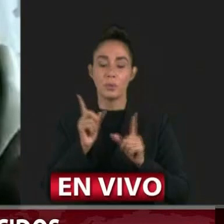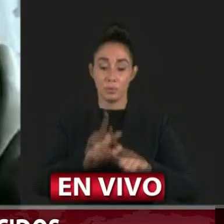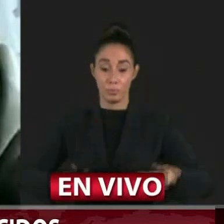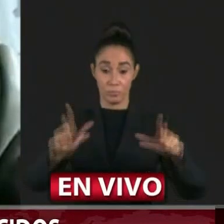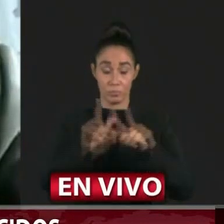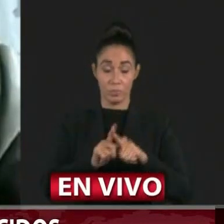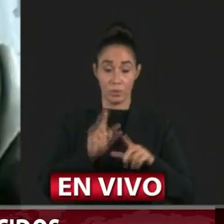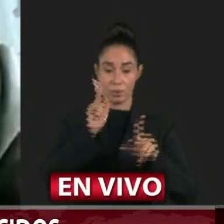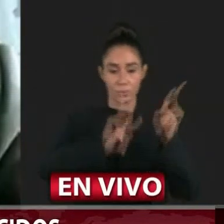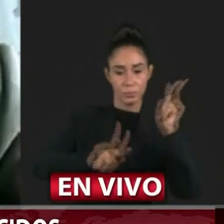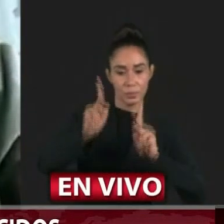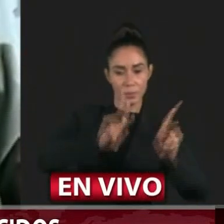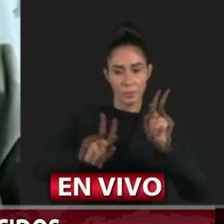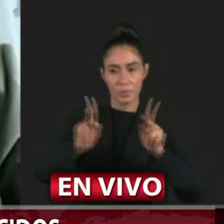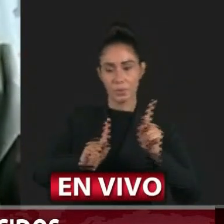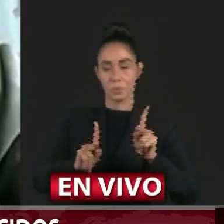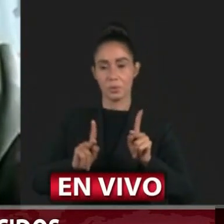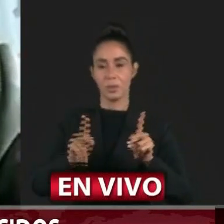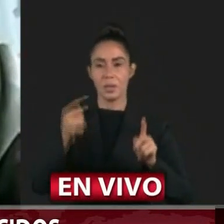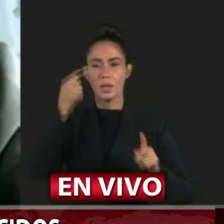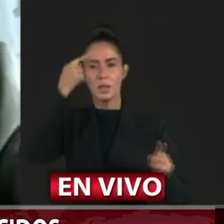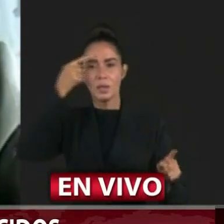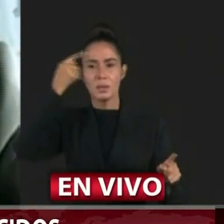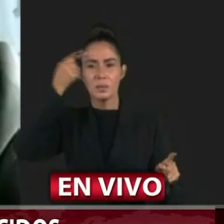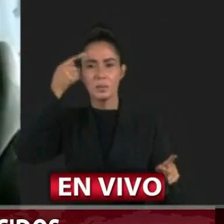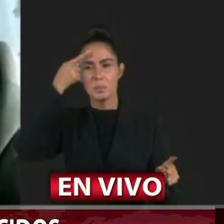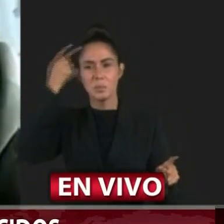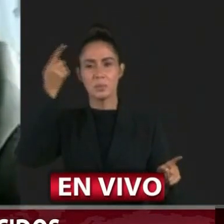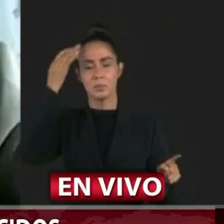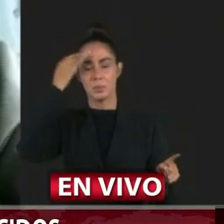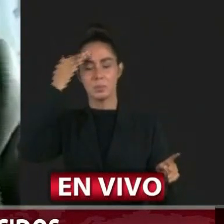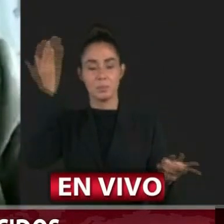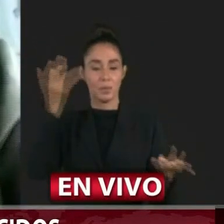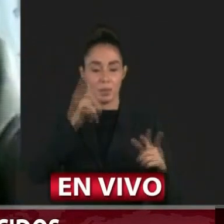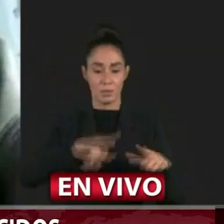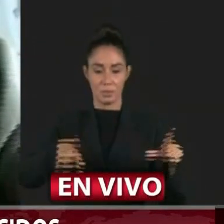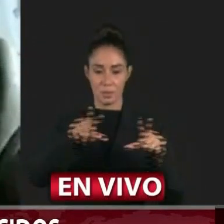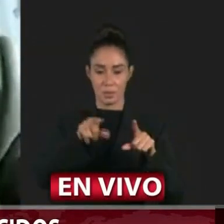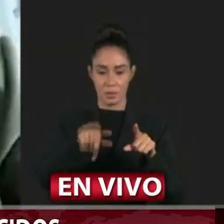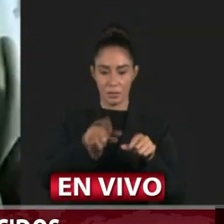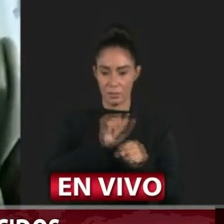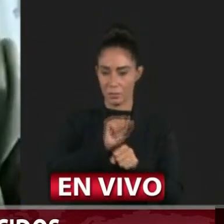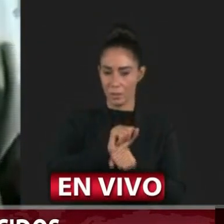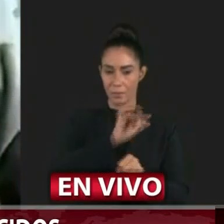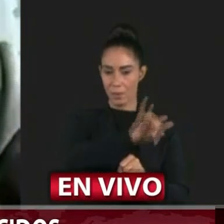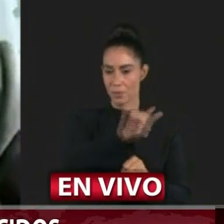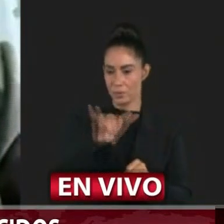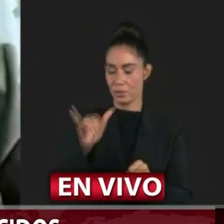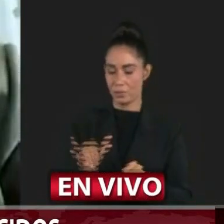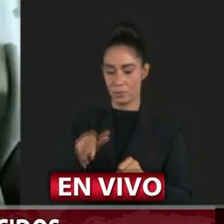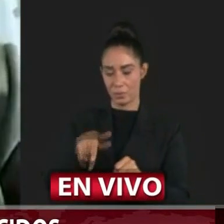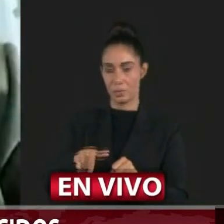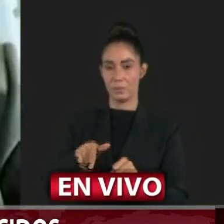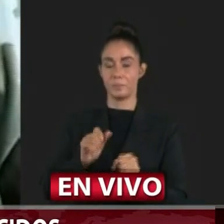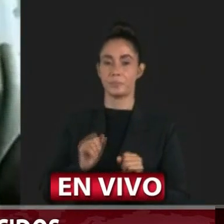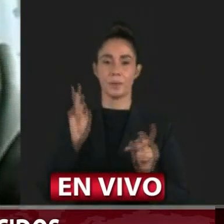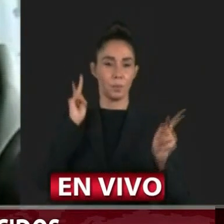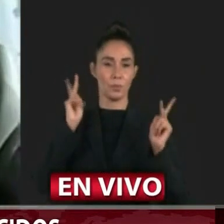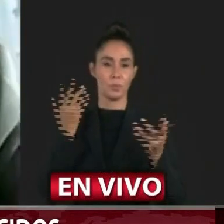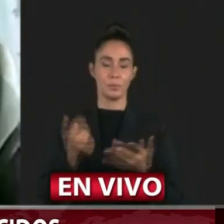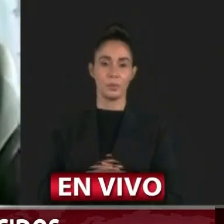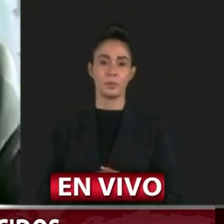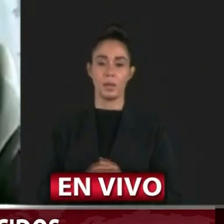además si ha sido satisfactoria desde su punto de vista pues ya el protocolo que se ha seguido a los pacientes del COVID-19.